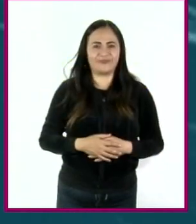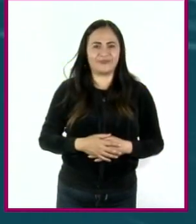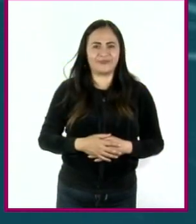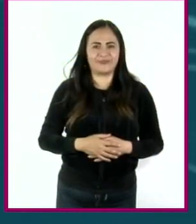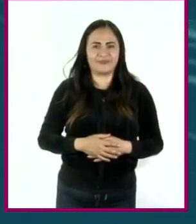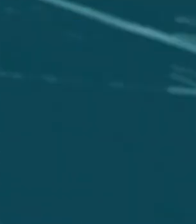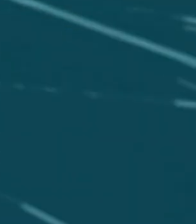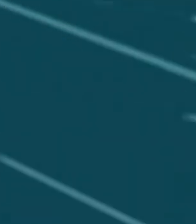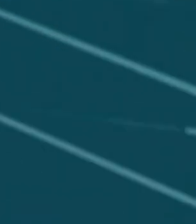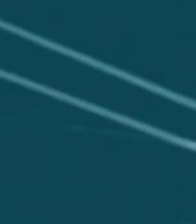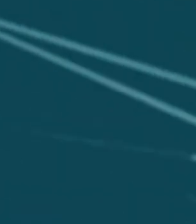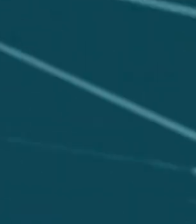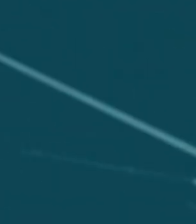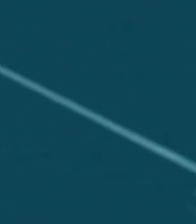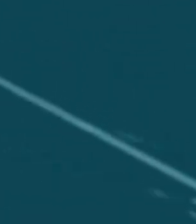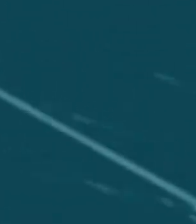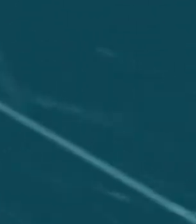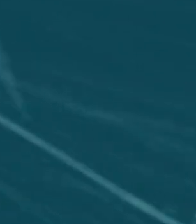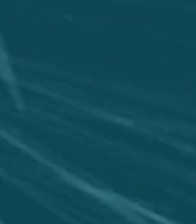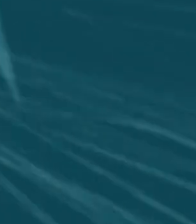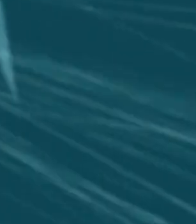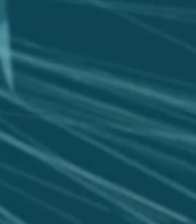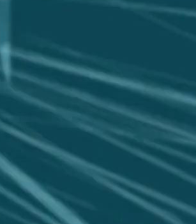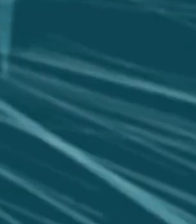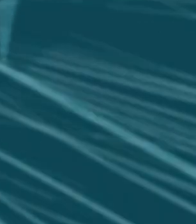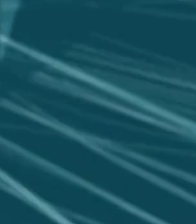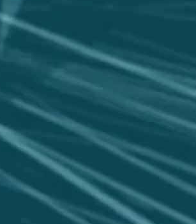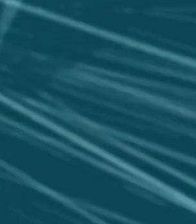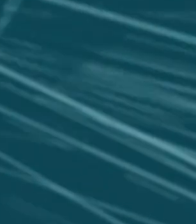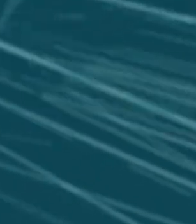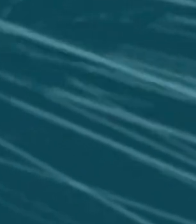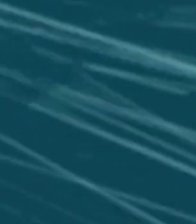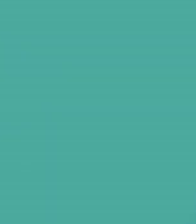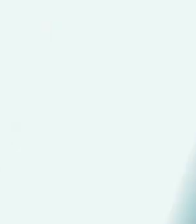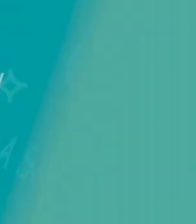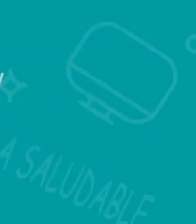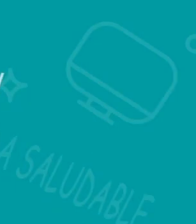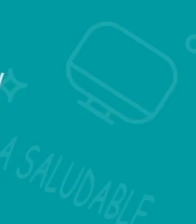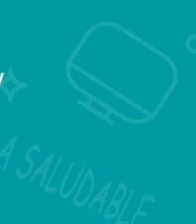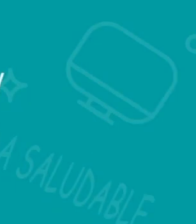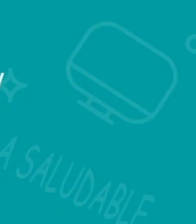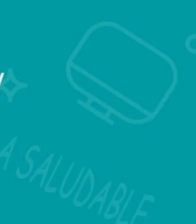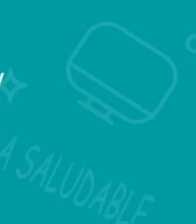poco no está chido aprender? Nos vemos pronto. ¡Adiós!